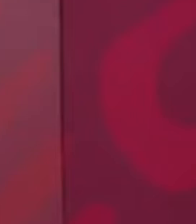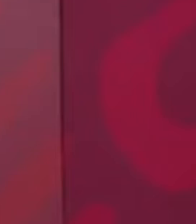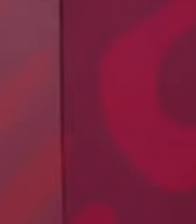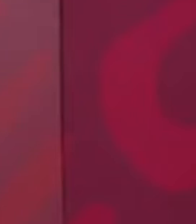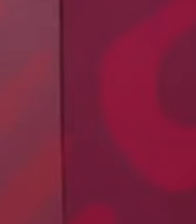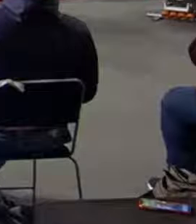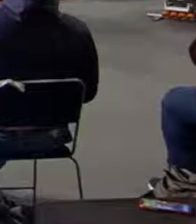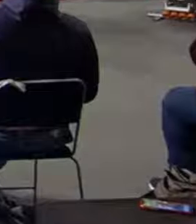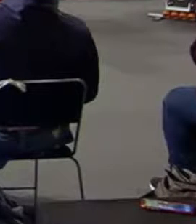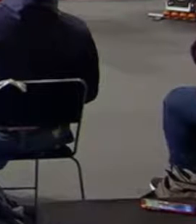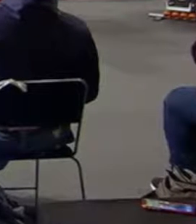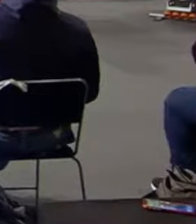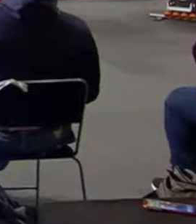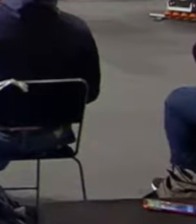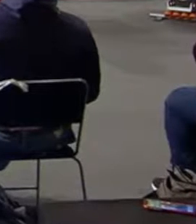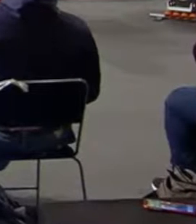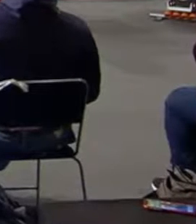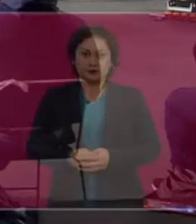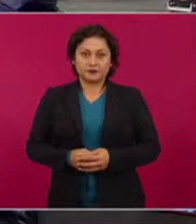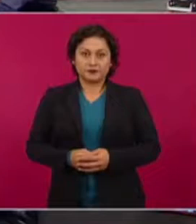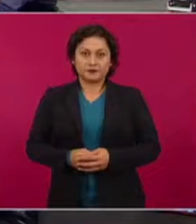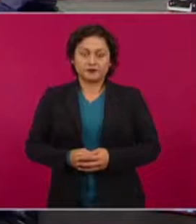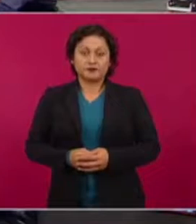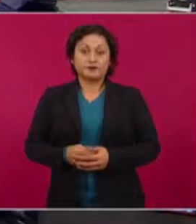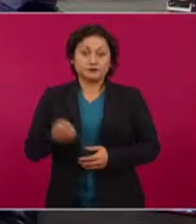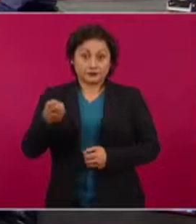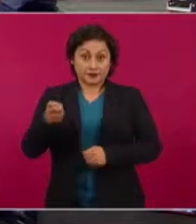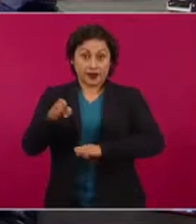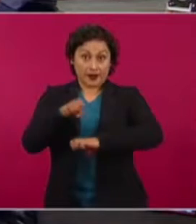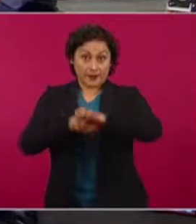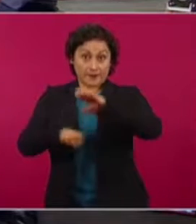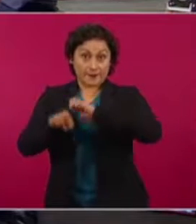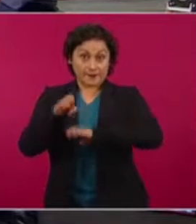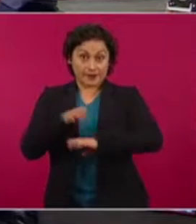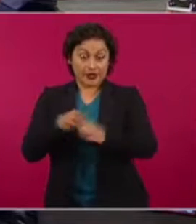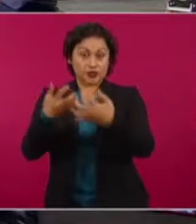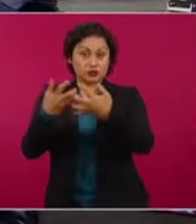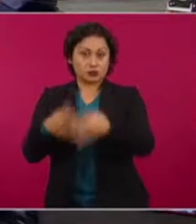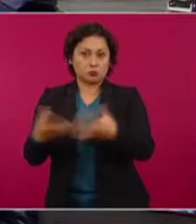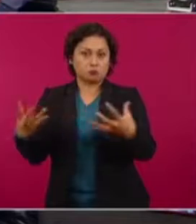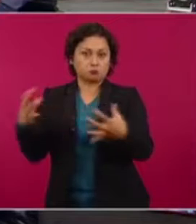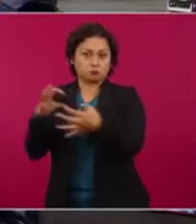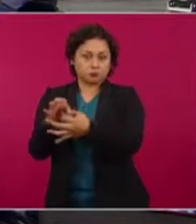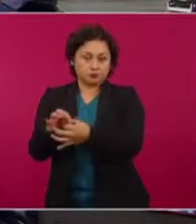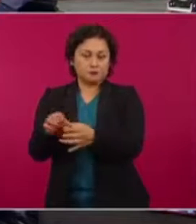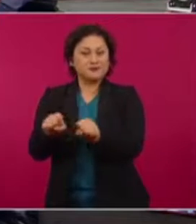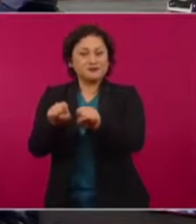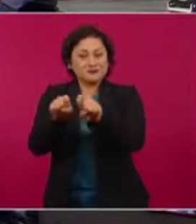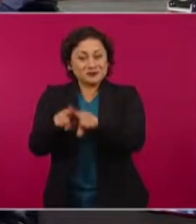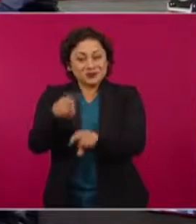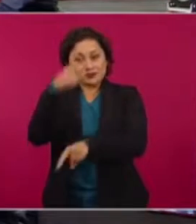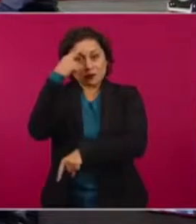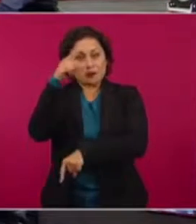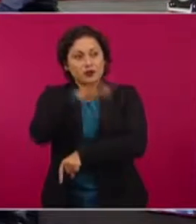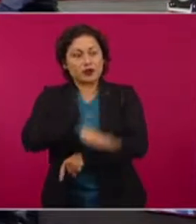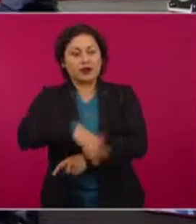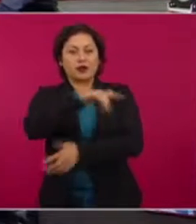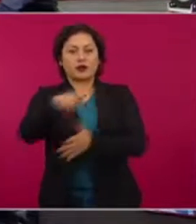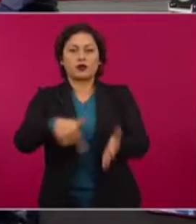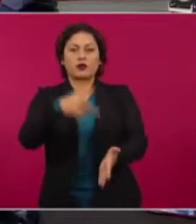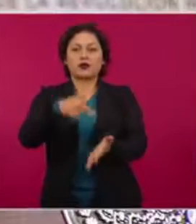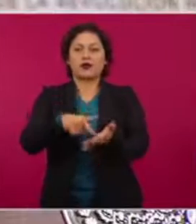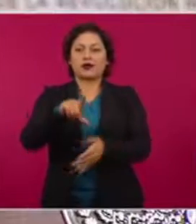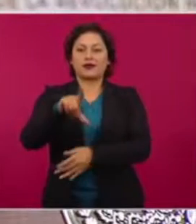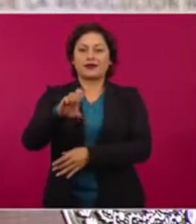Hacienda y esta empresa, y también para utilizar las instalaciones de Lechería a